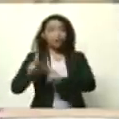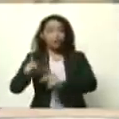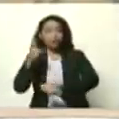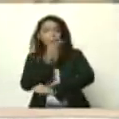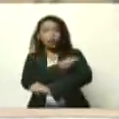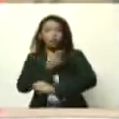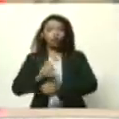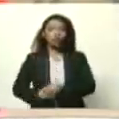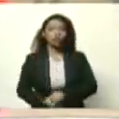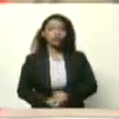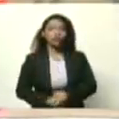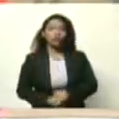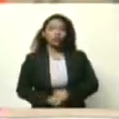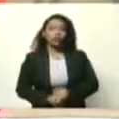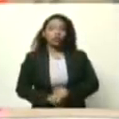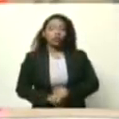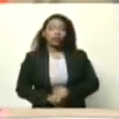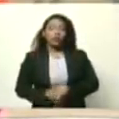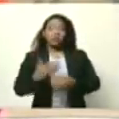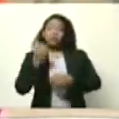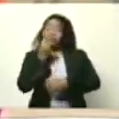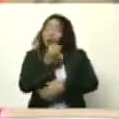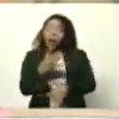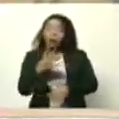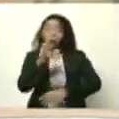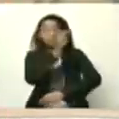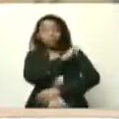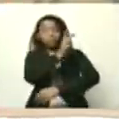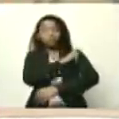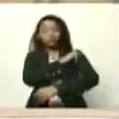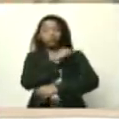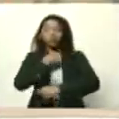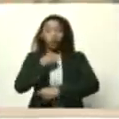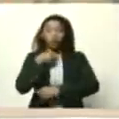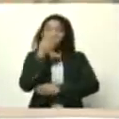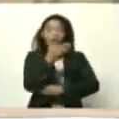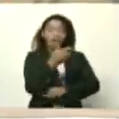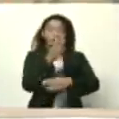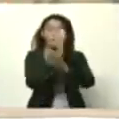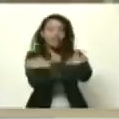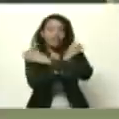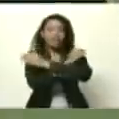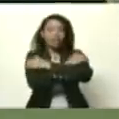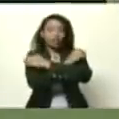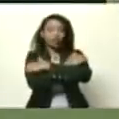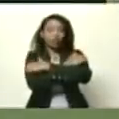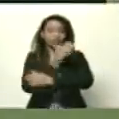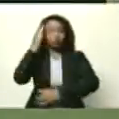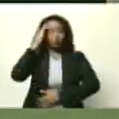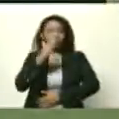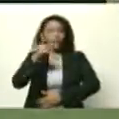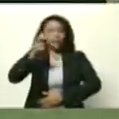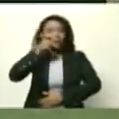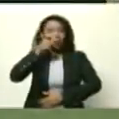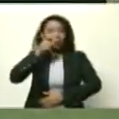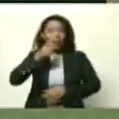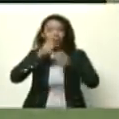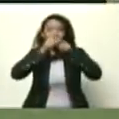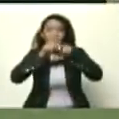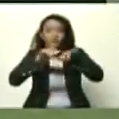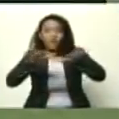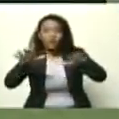vacunación. Bueno, almirante en jefe, yo lo felicito por este despliegue de seguridad. Sé